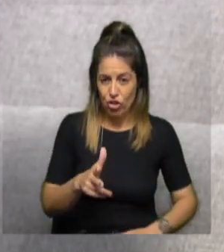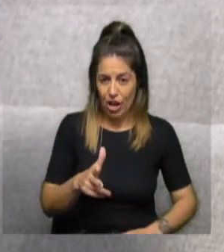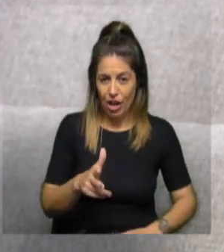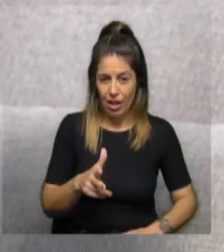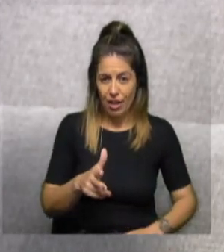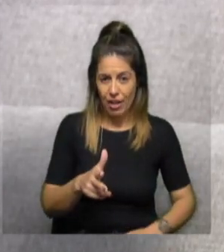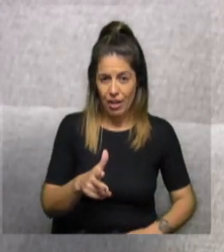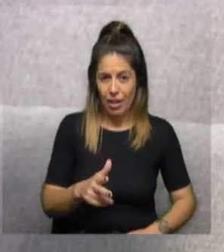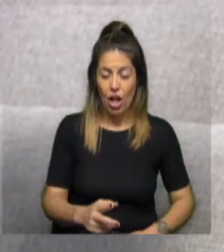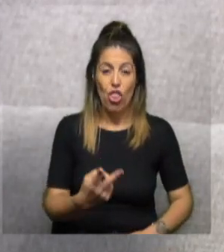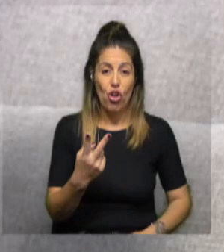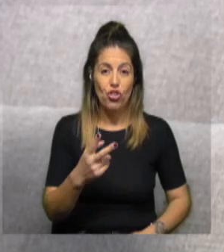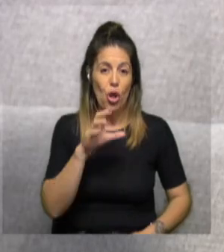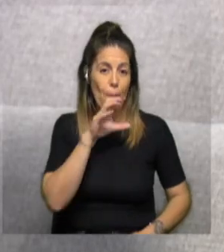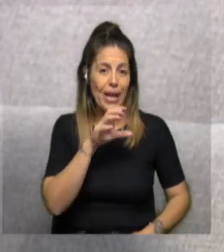al parecer dos pitbull